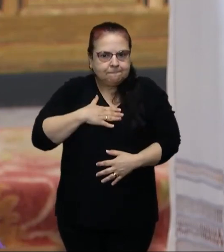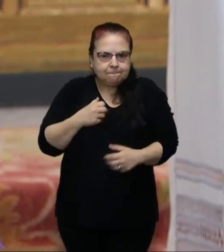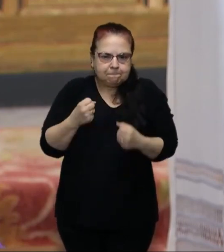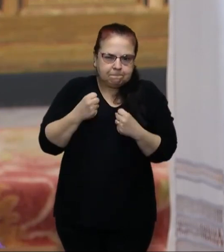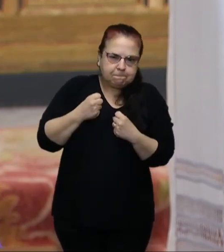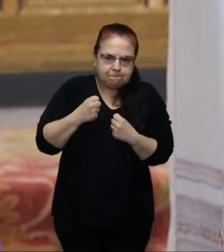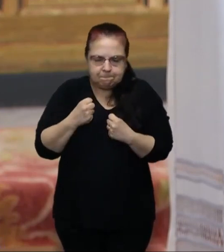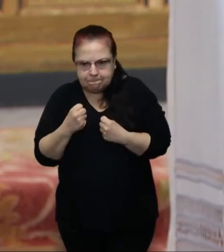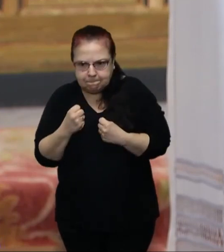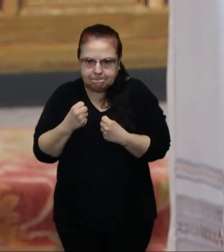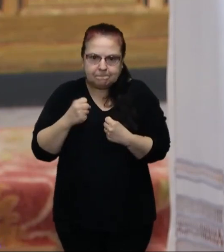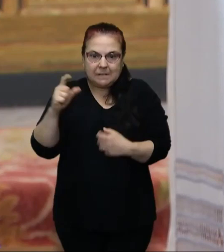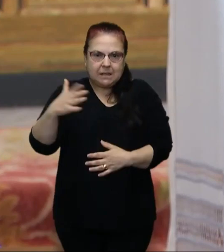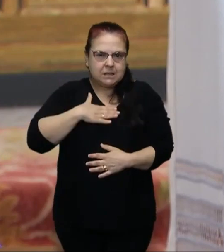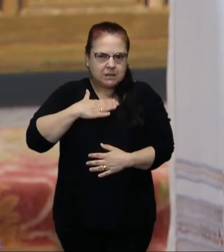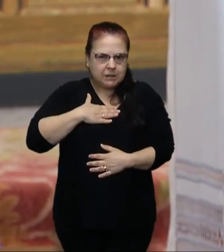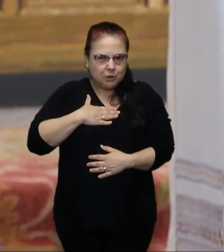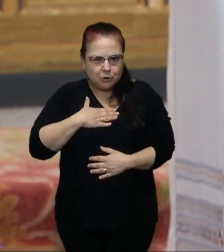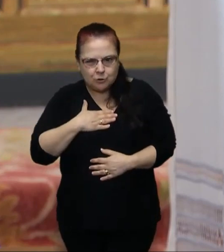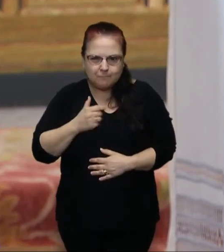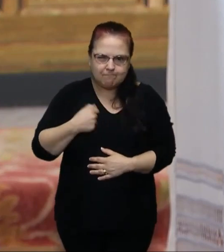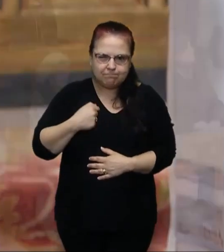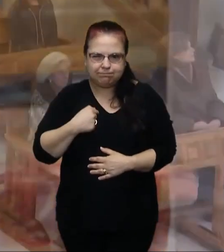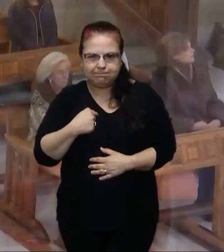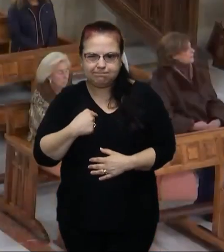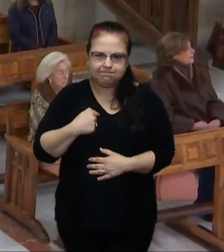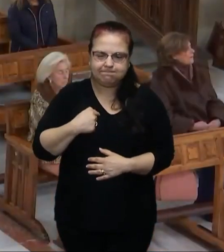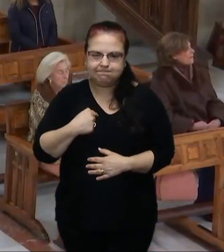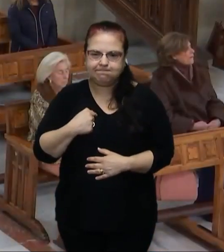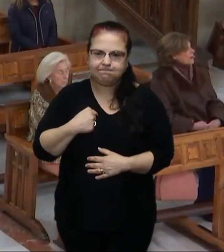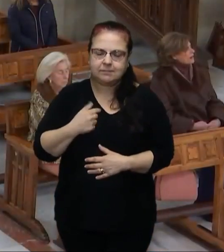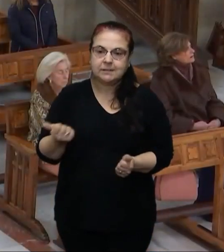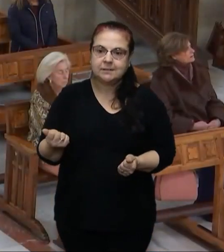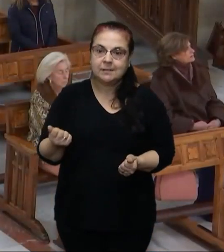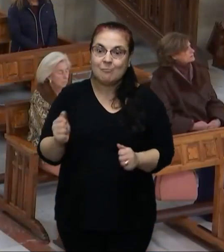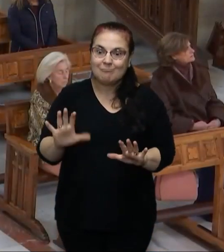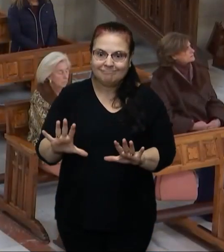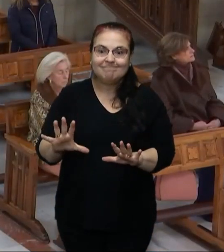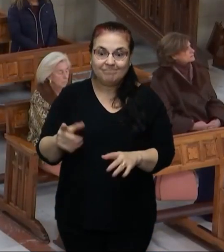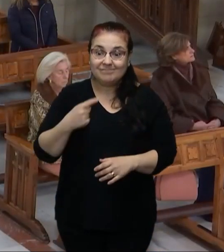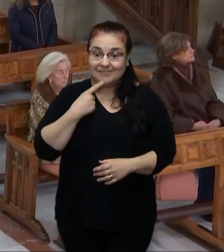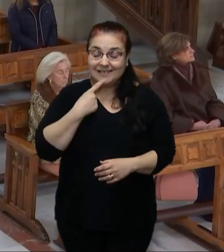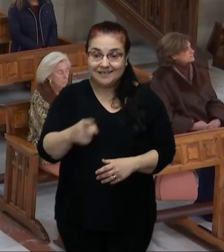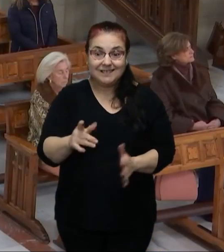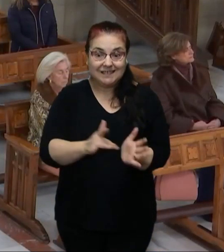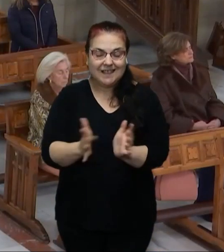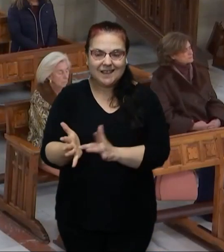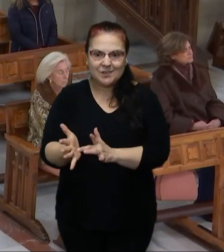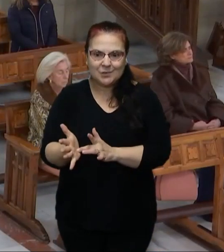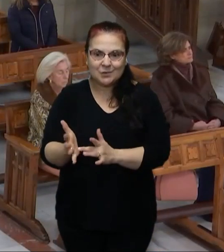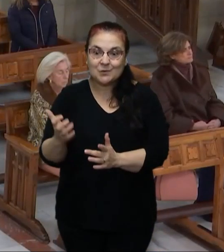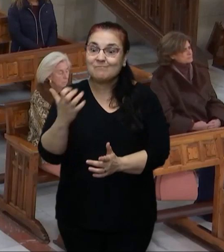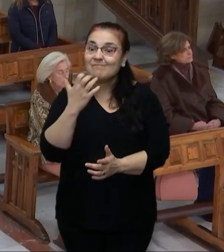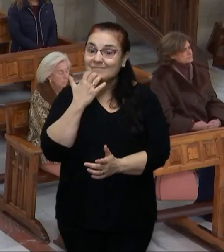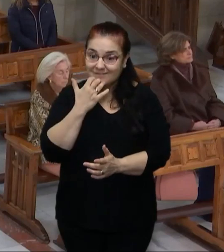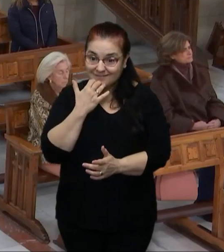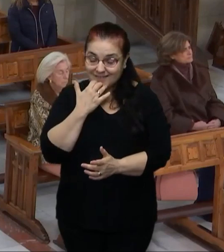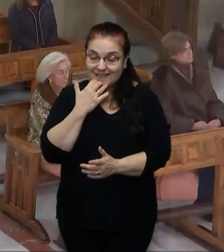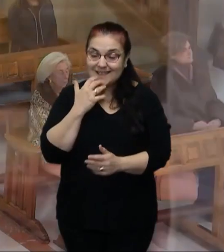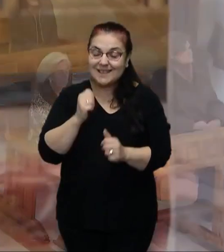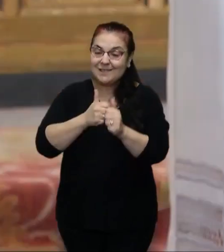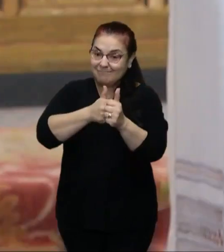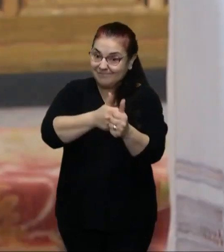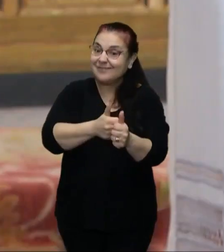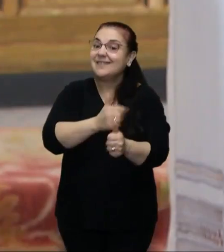yo hay que darle caña. Jesús lo decía de otra manera, pero eso es lo que venía a decir. El que quiera seguirme, que